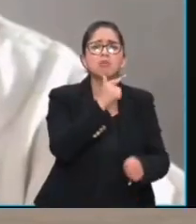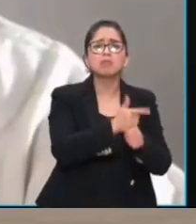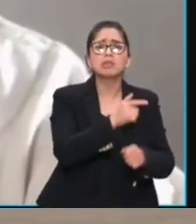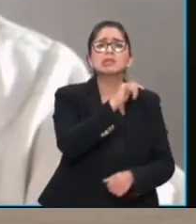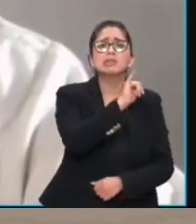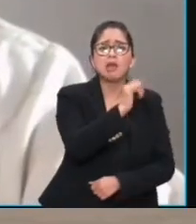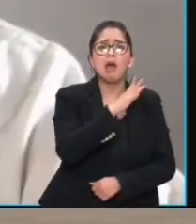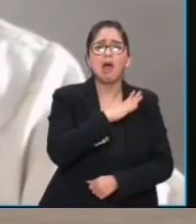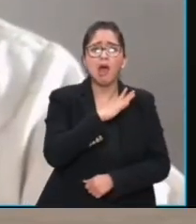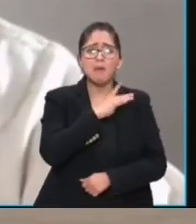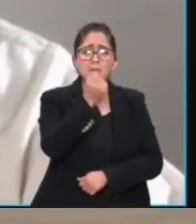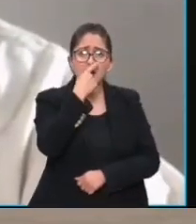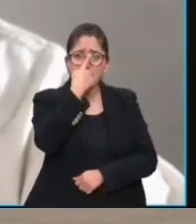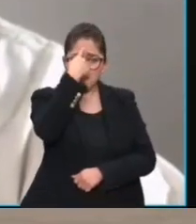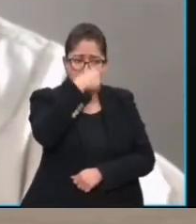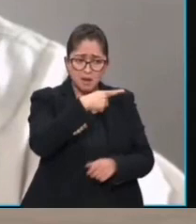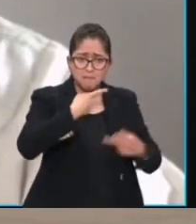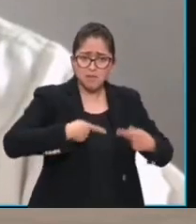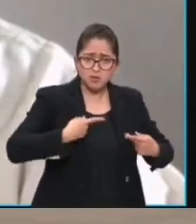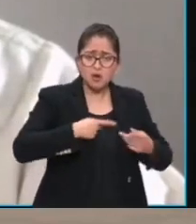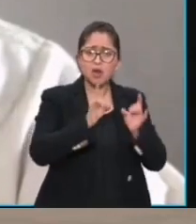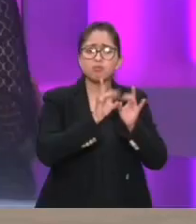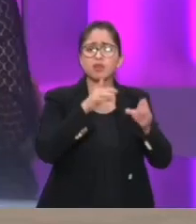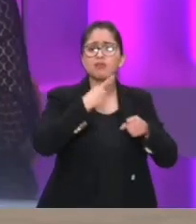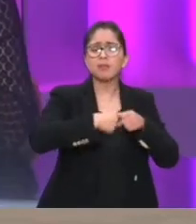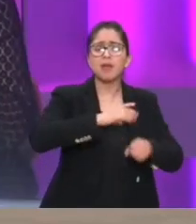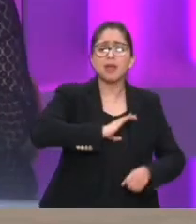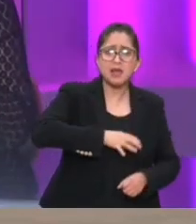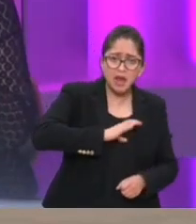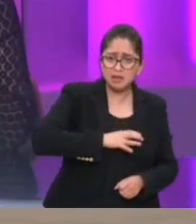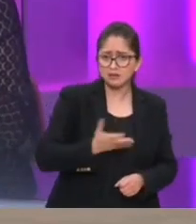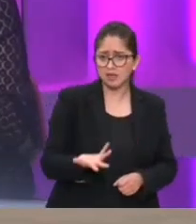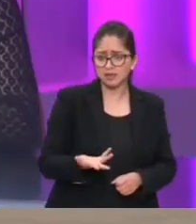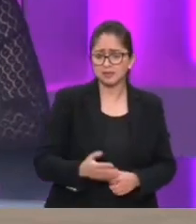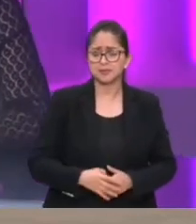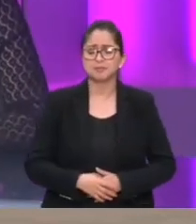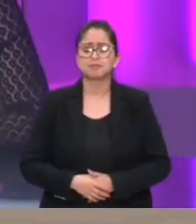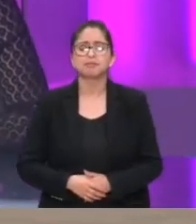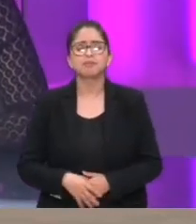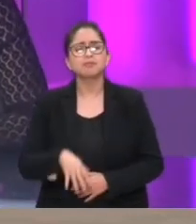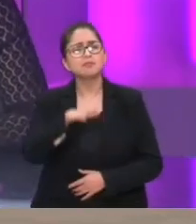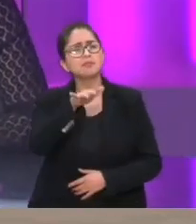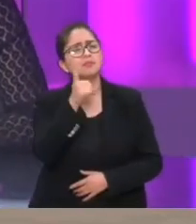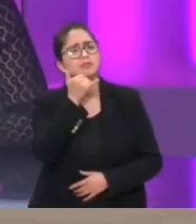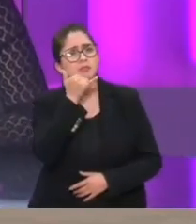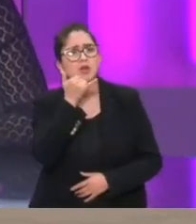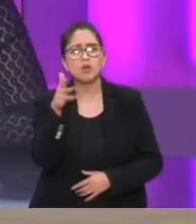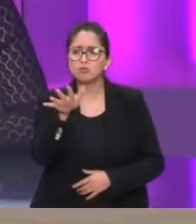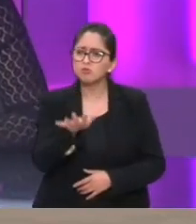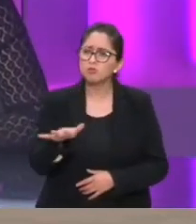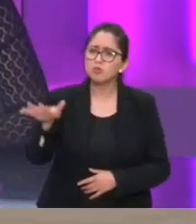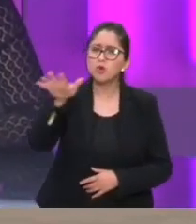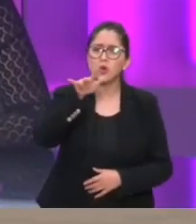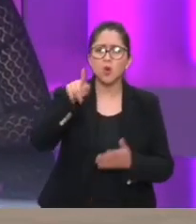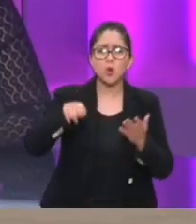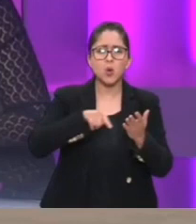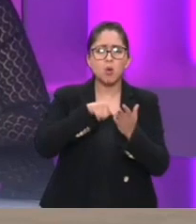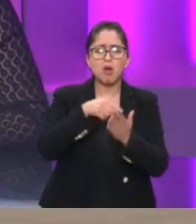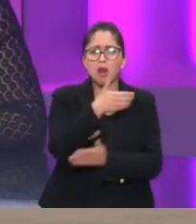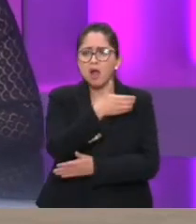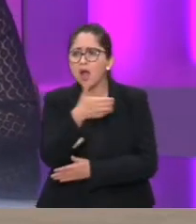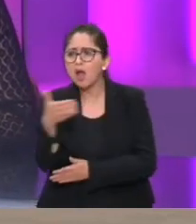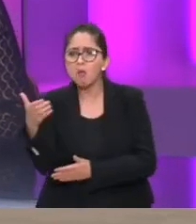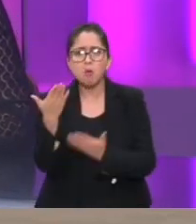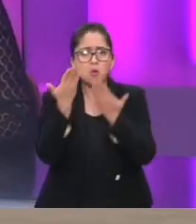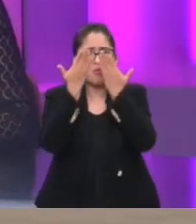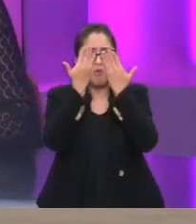cáncer y tratar a los pacientes, ¿no? Hablan en su plataforma de las carencias que viven las zonas rurales. Dicen no tienen cobertura, no tienen